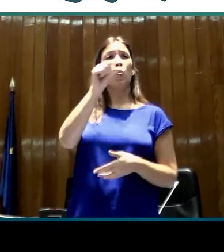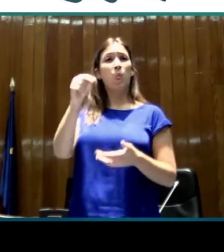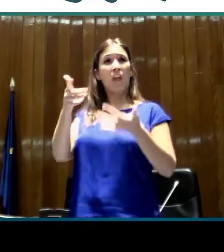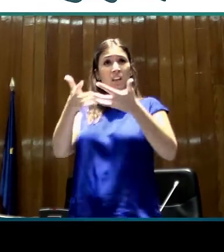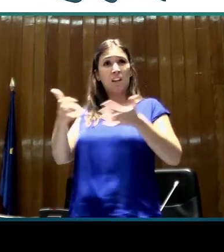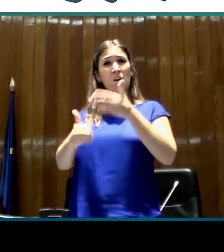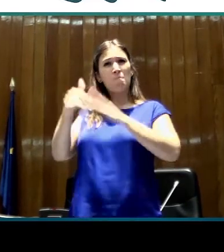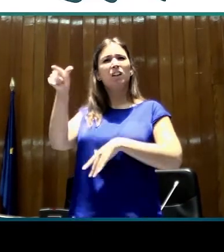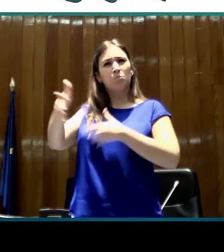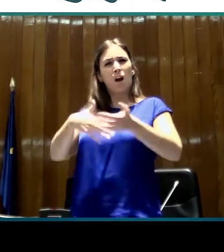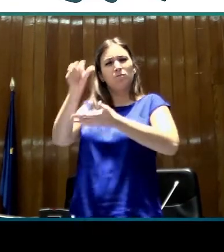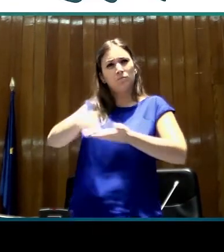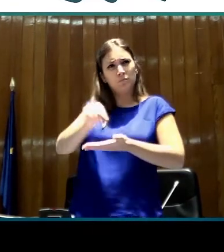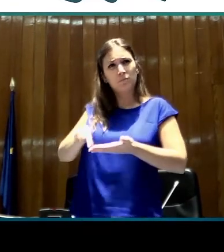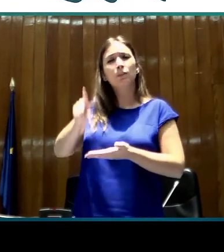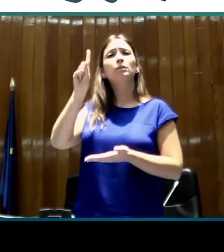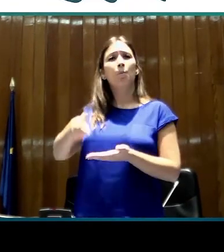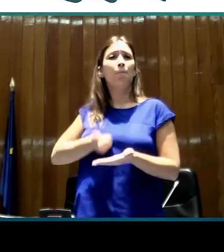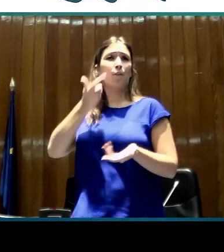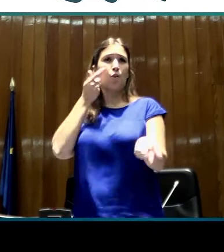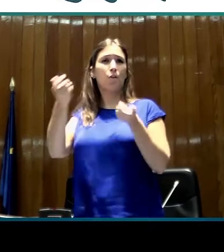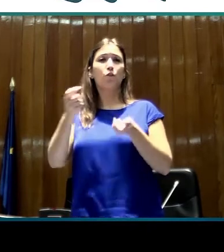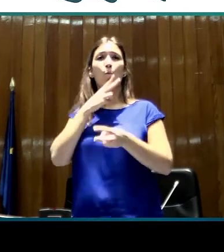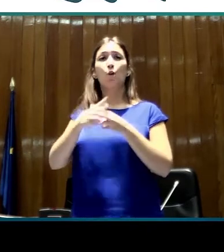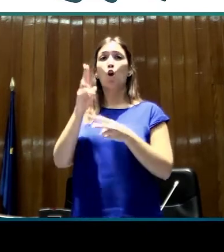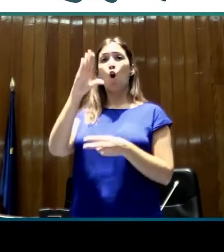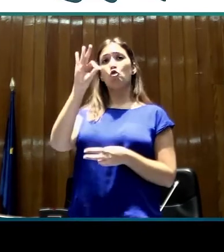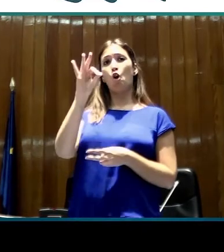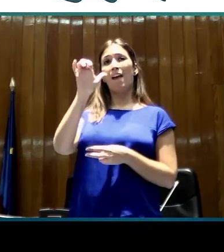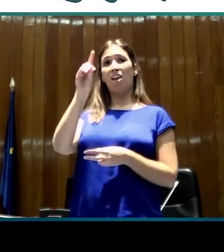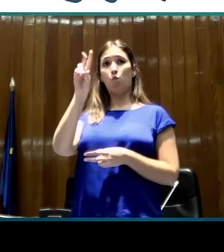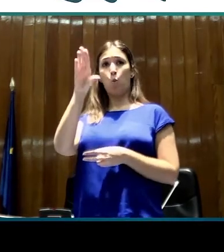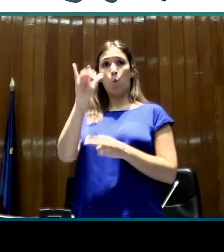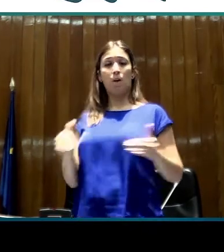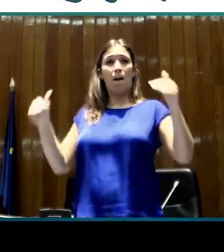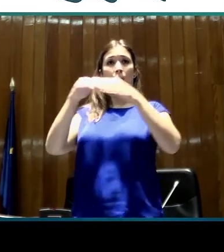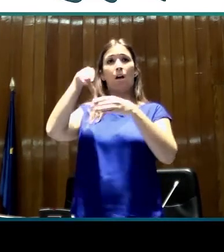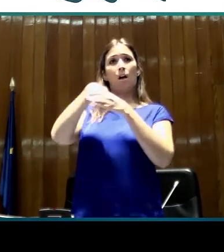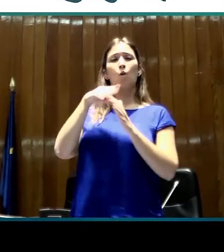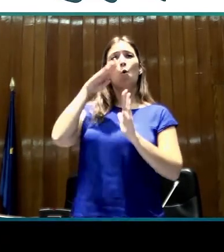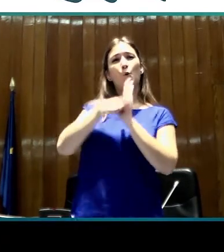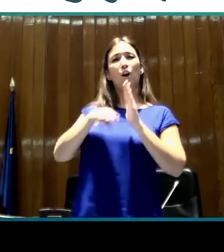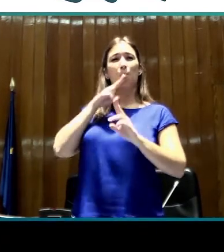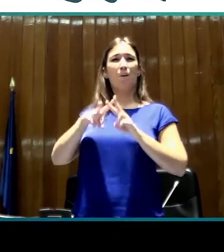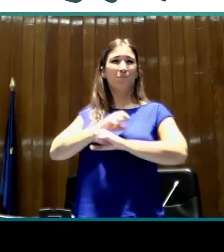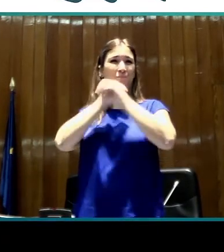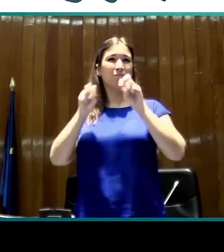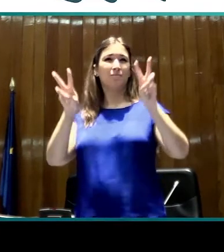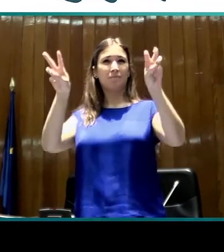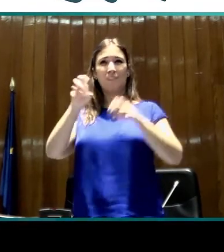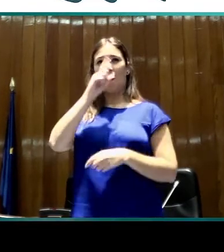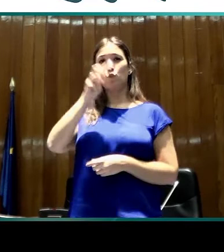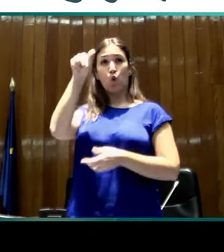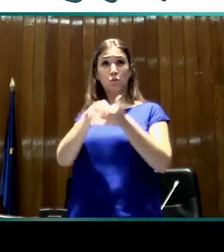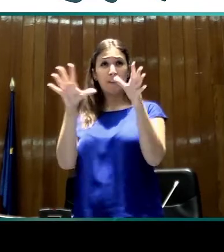artículos, es coordinador del proyecto Coeduca del programa Consolider, de uno de los programas Consolider del año